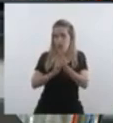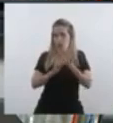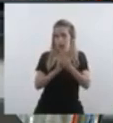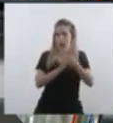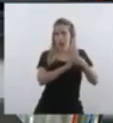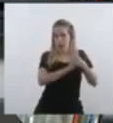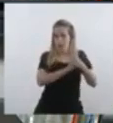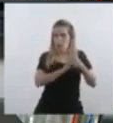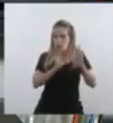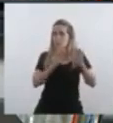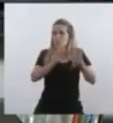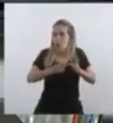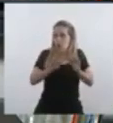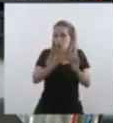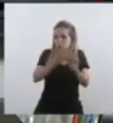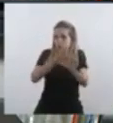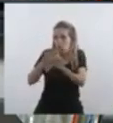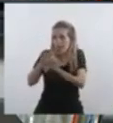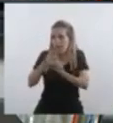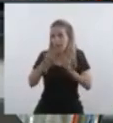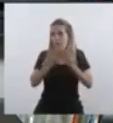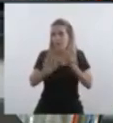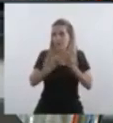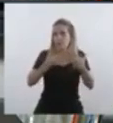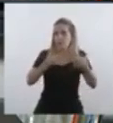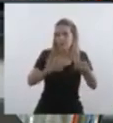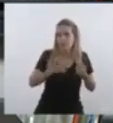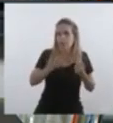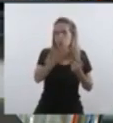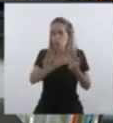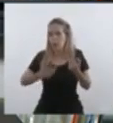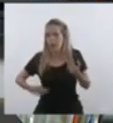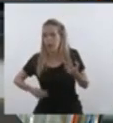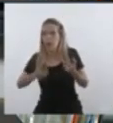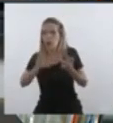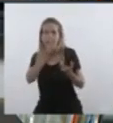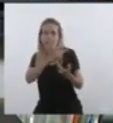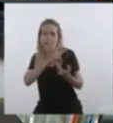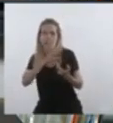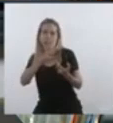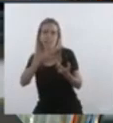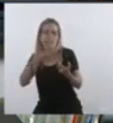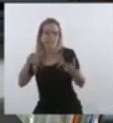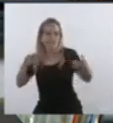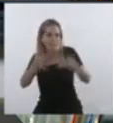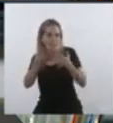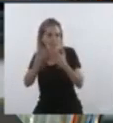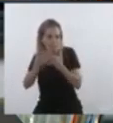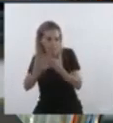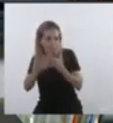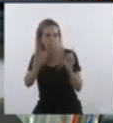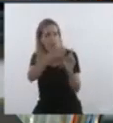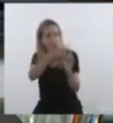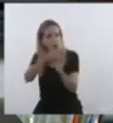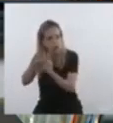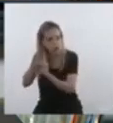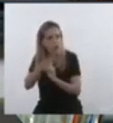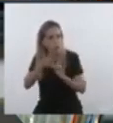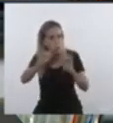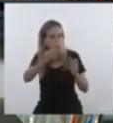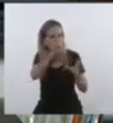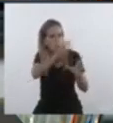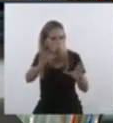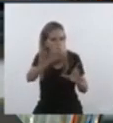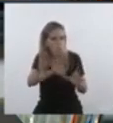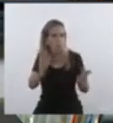permanente contacto con la ministra de Salud, con gobernadores, con mi jefe de gabinete, con el ministro de Defensa,